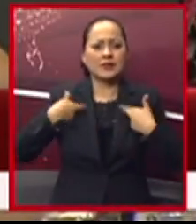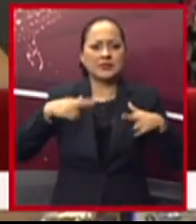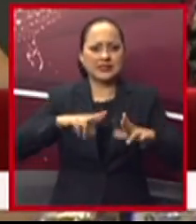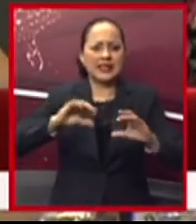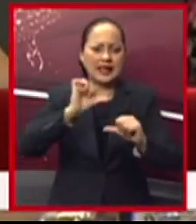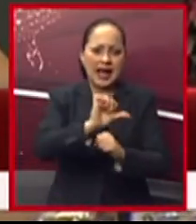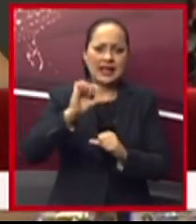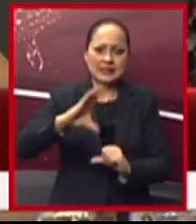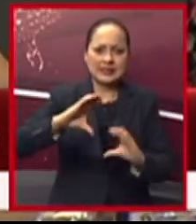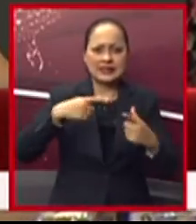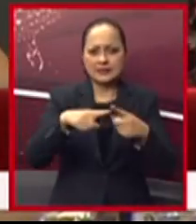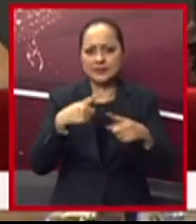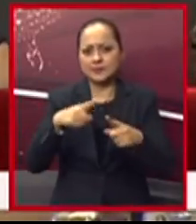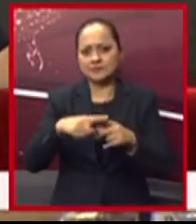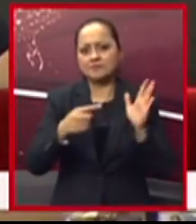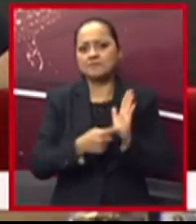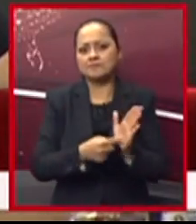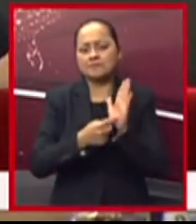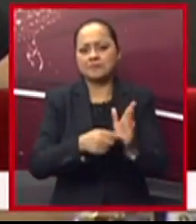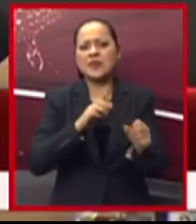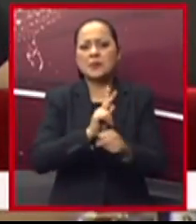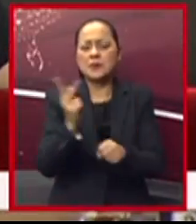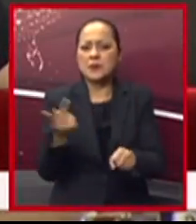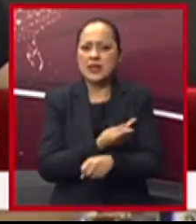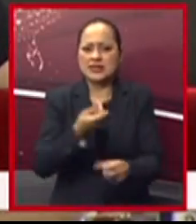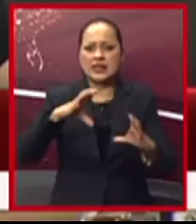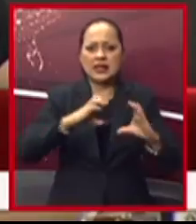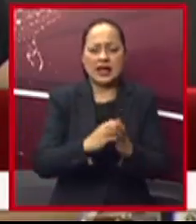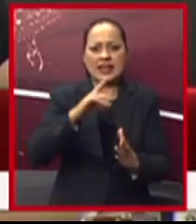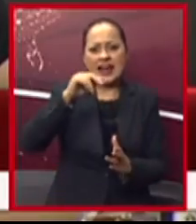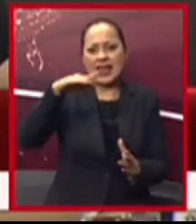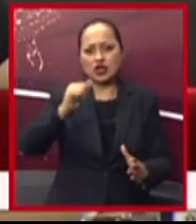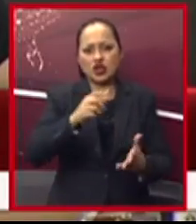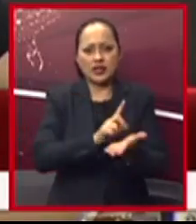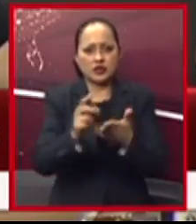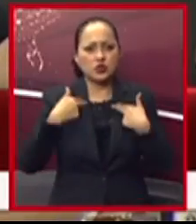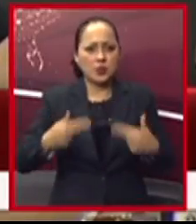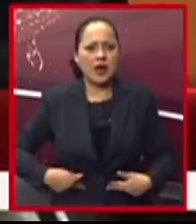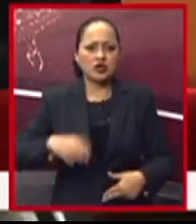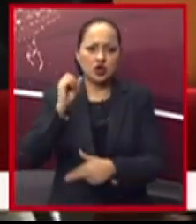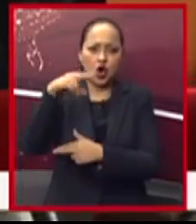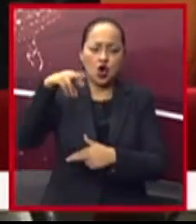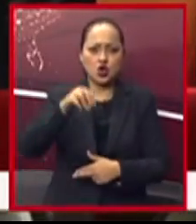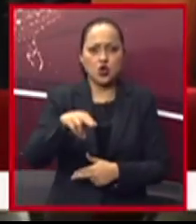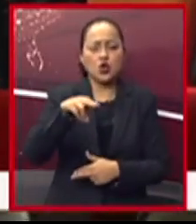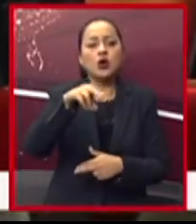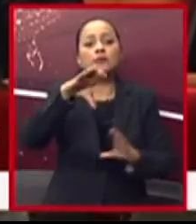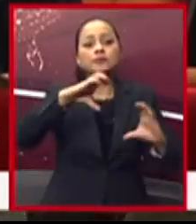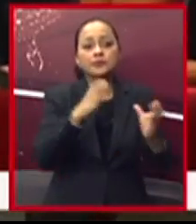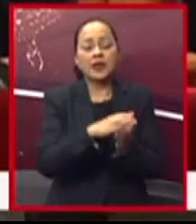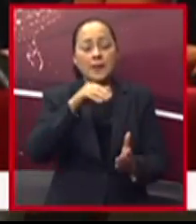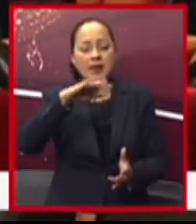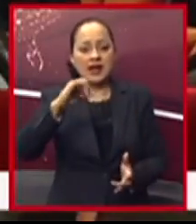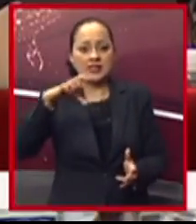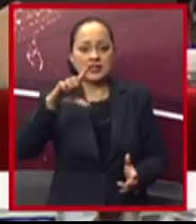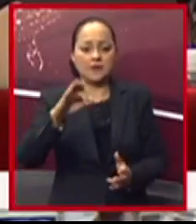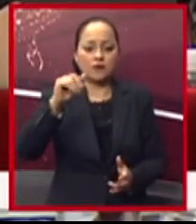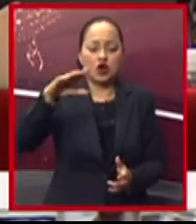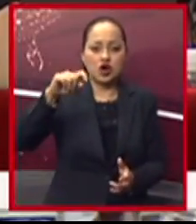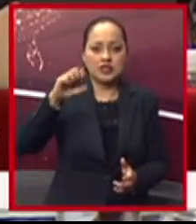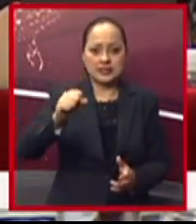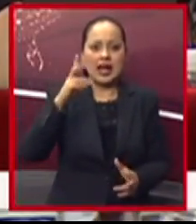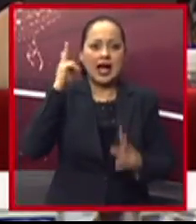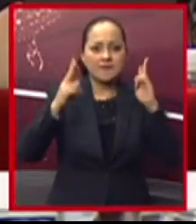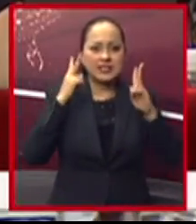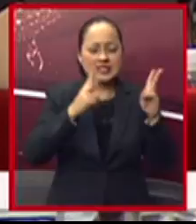organizaciones sociales, quienes expusieron sus casos ante el relator de derechos humanos de la ONU, Michael Forst, que se encuentra en nuestro país en una